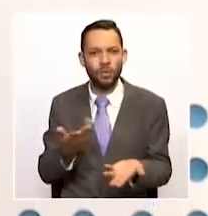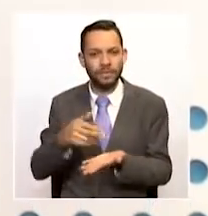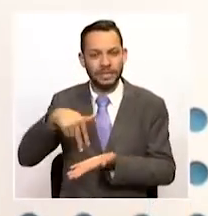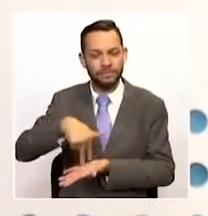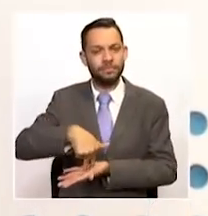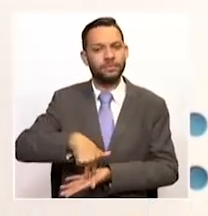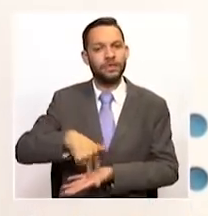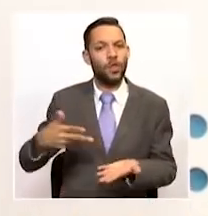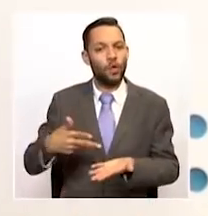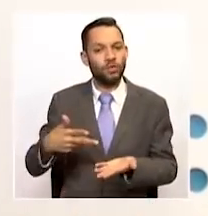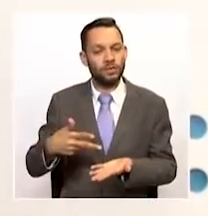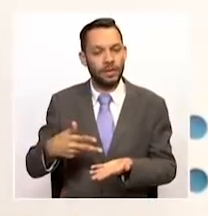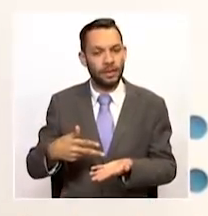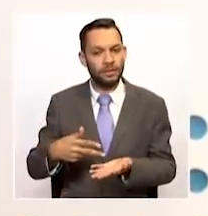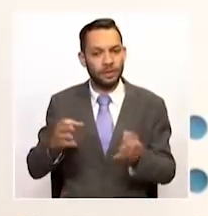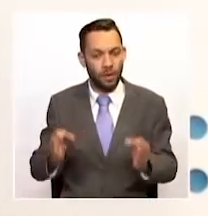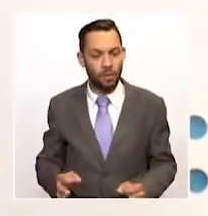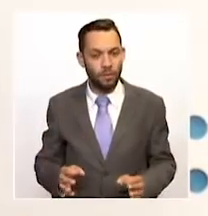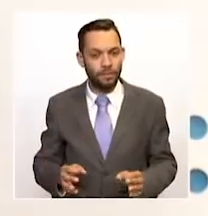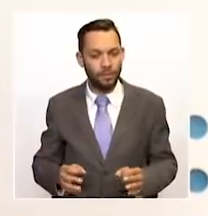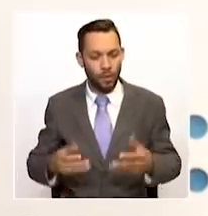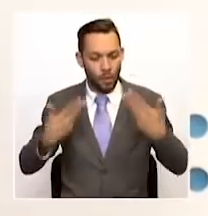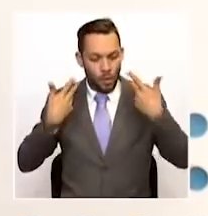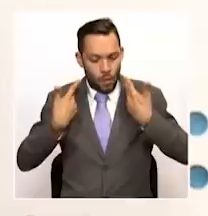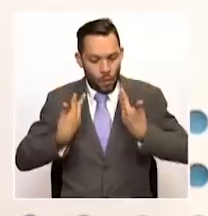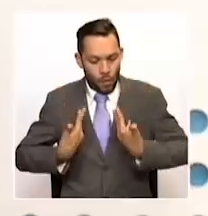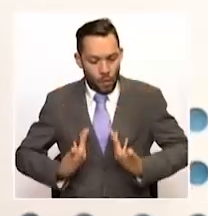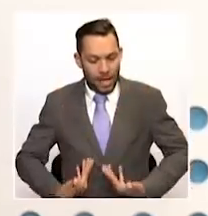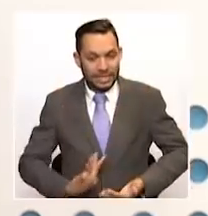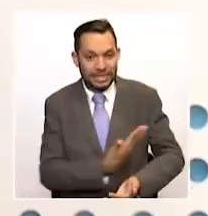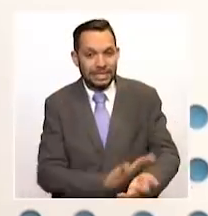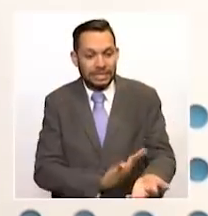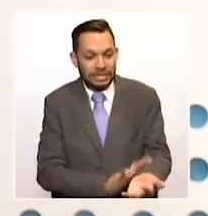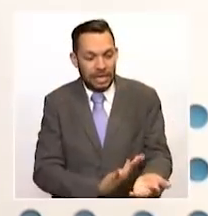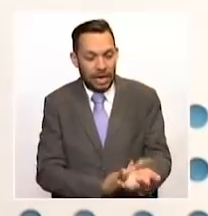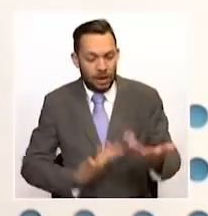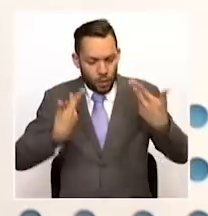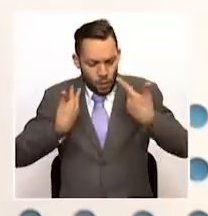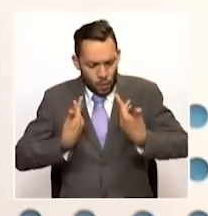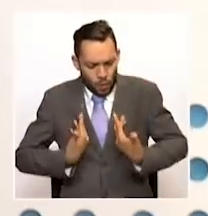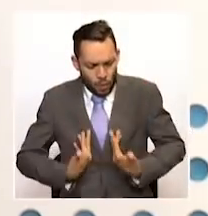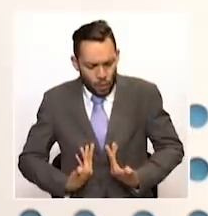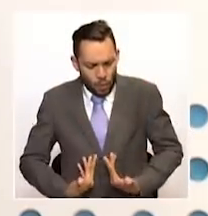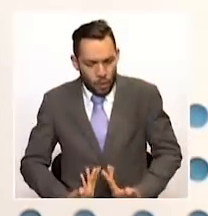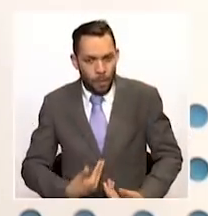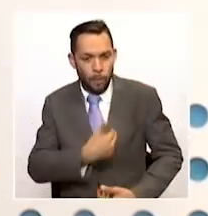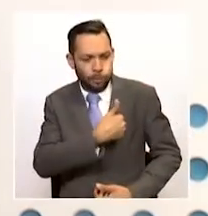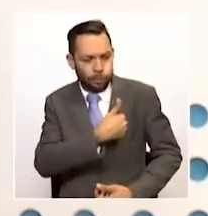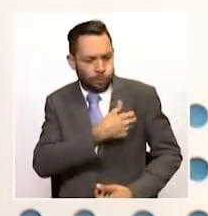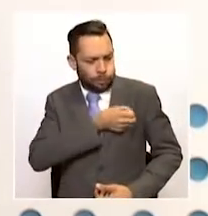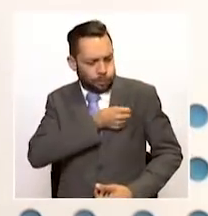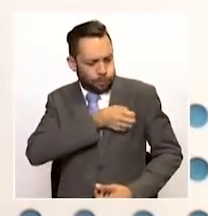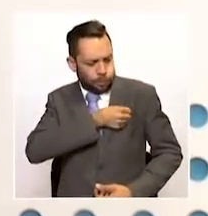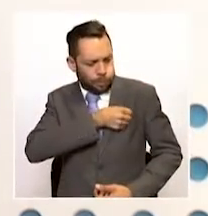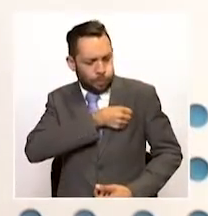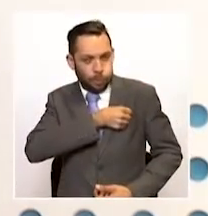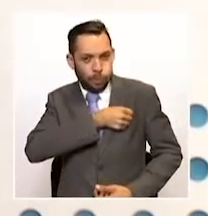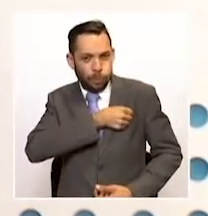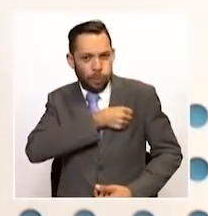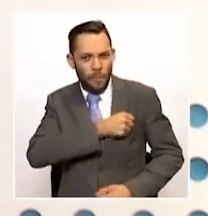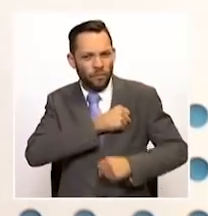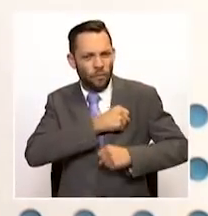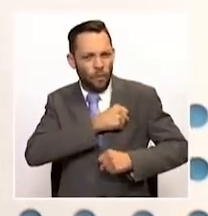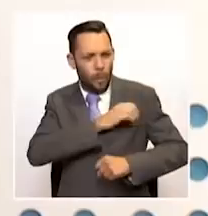sangre por gravedad todo tiende a bajar su corazón tiene que hacer tanta fuerza para suplir la necesidad de ese gradiente de